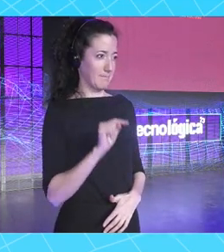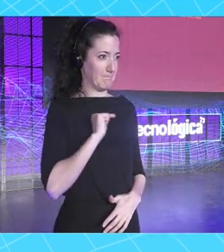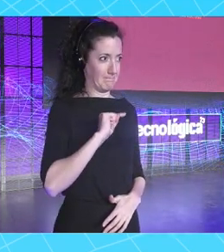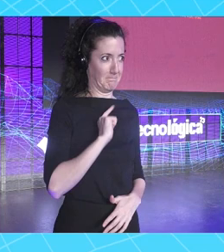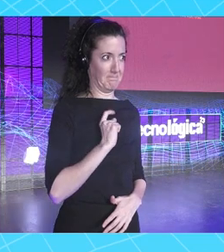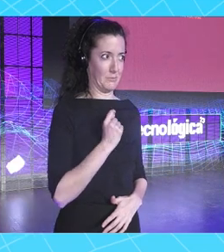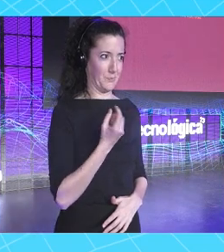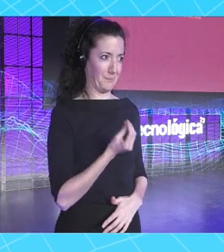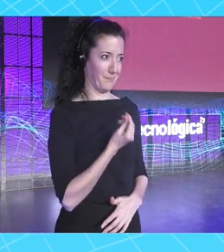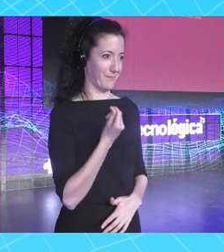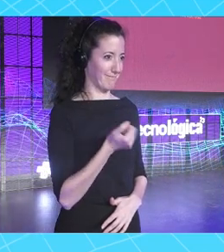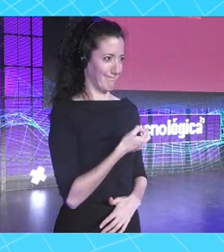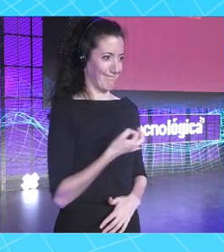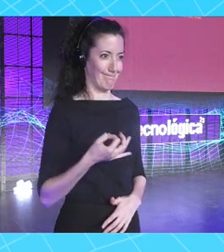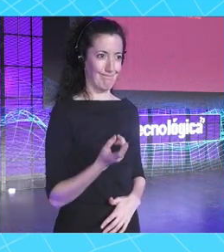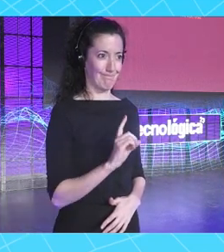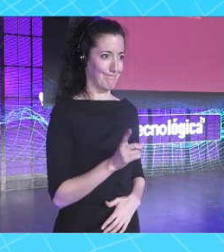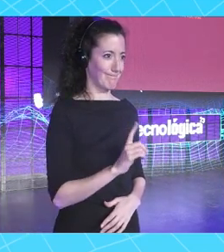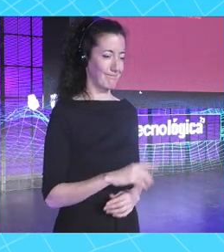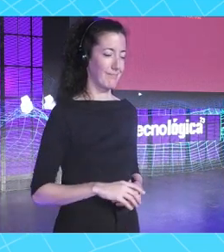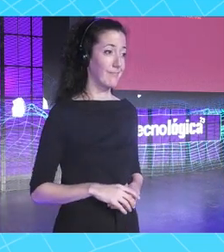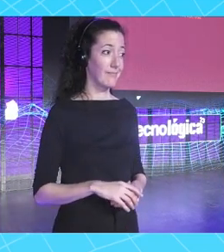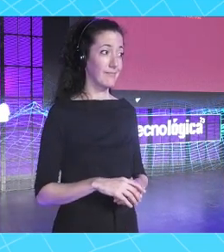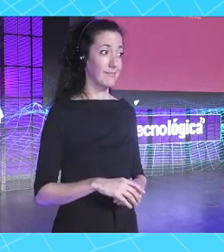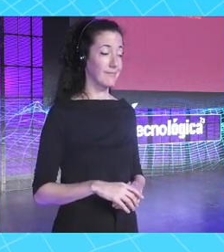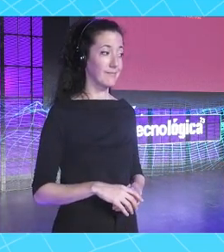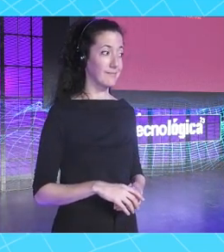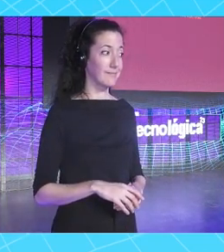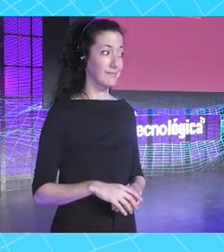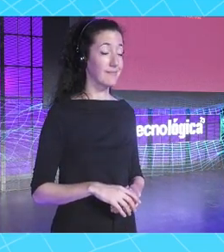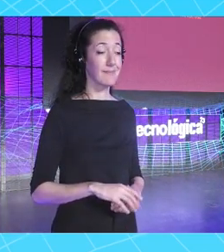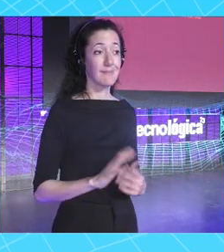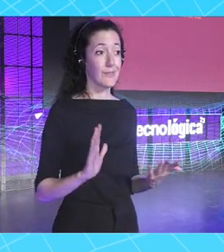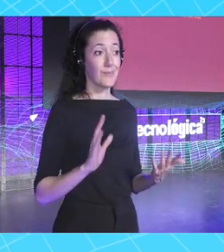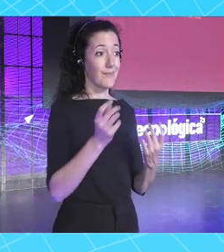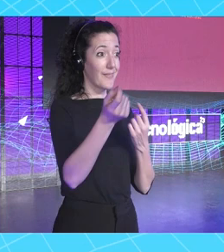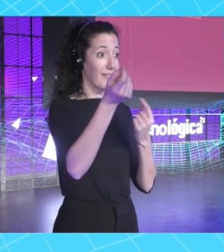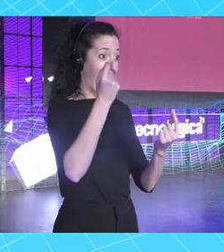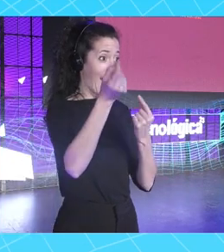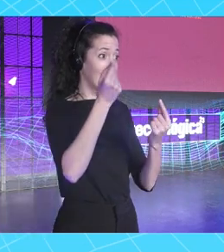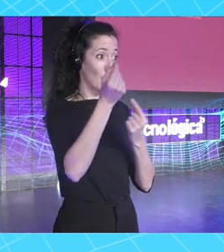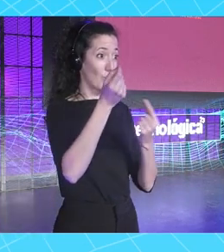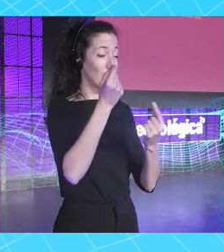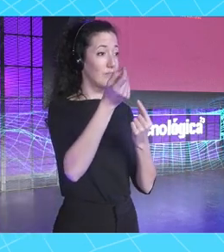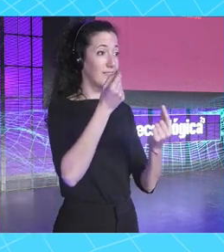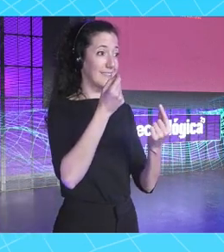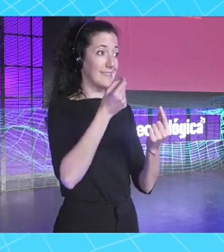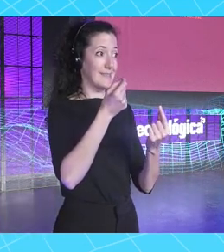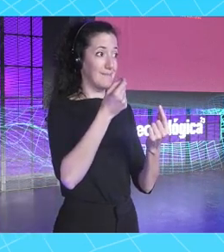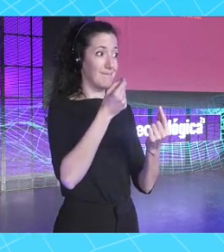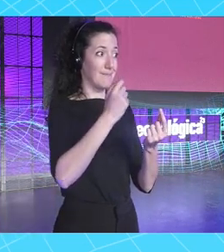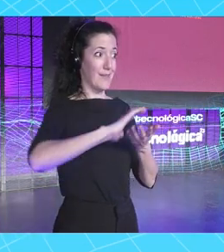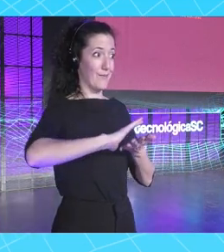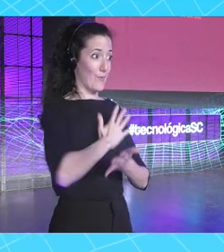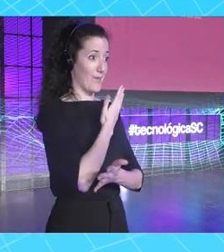en que es inevitable que vayamos hacia una cultura en la que los datos cada vez tengan una mayor presencia en todas nuestras decisiones